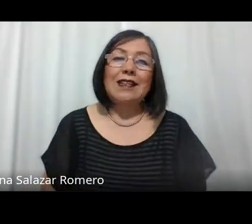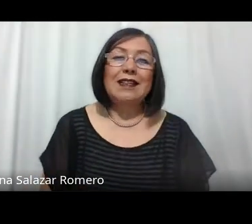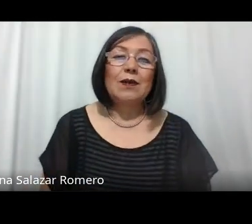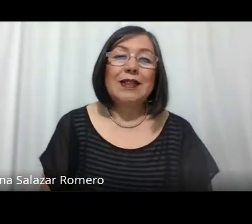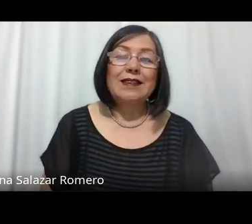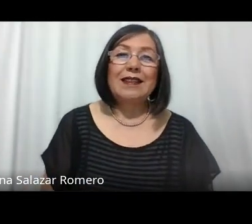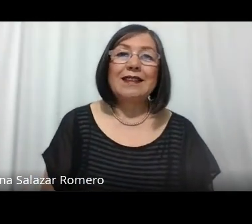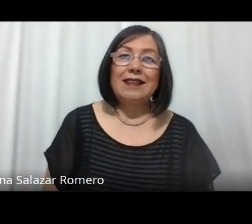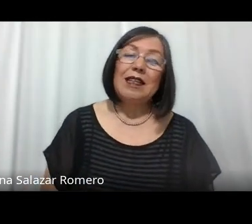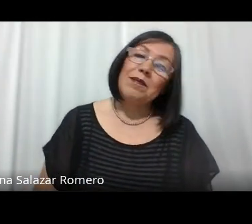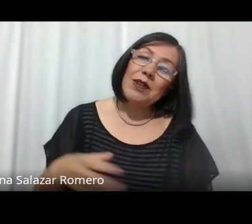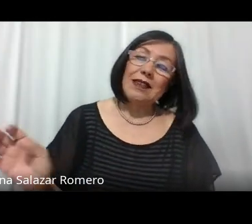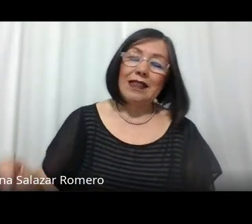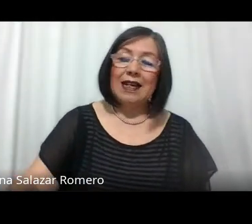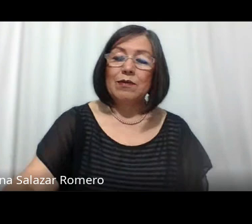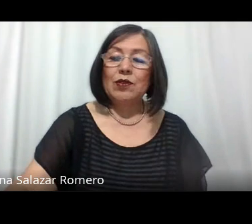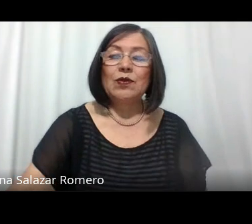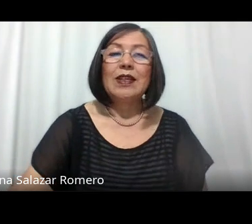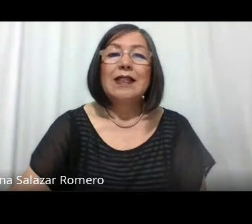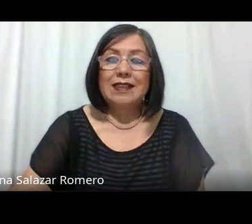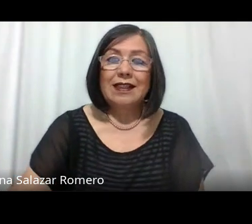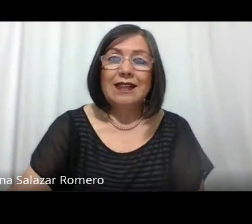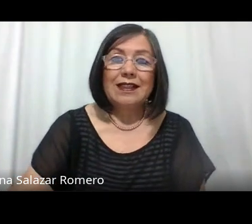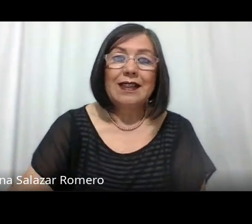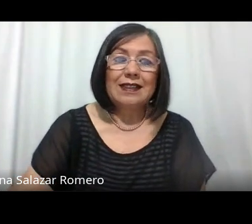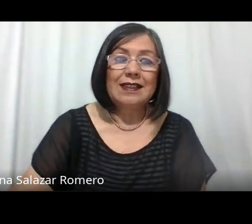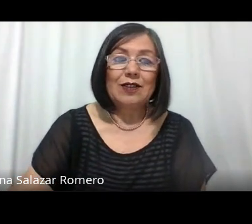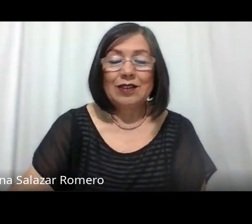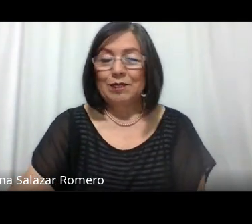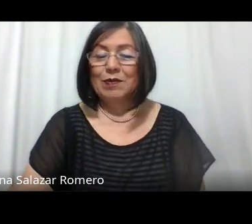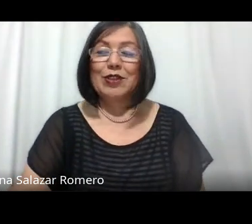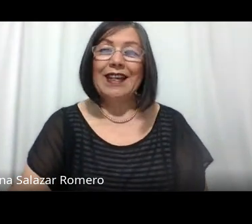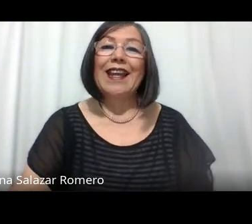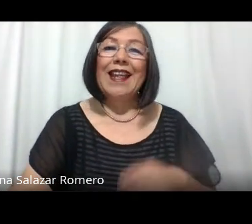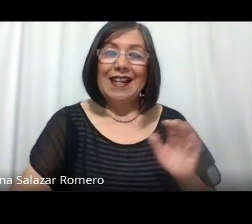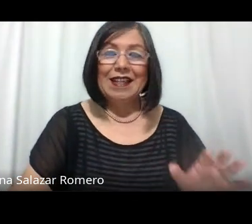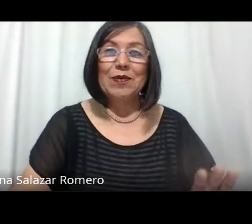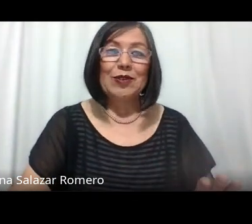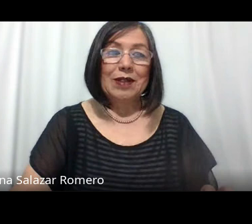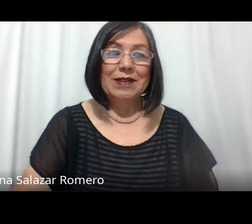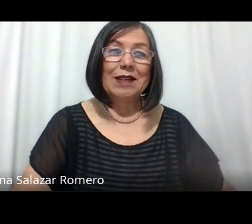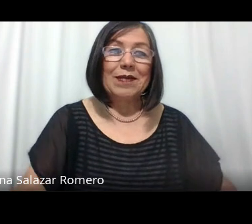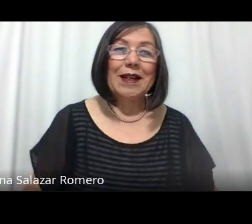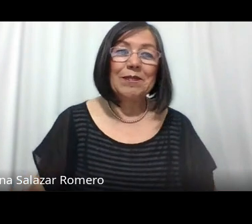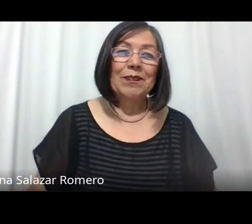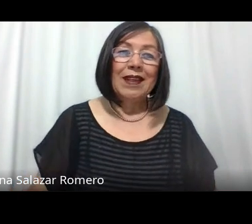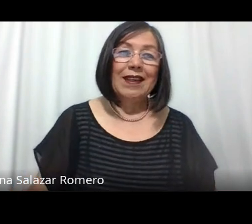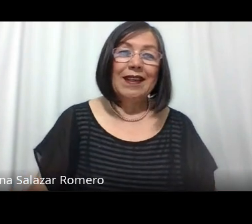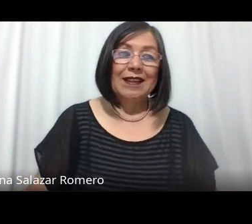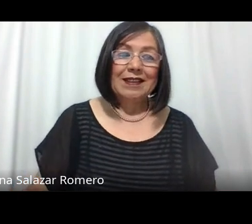fonología de la lengua de señas, ¿sí? Y pues haremos un cierre de la sesión. Esperemos que el tiempo nos permita